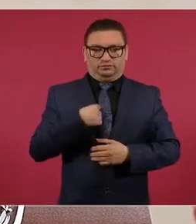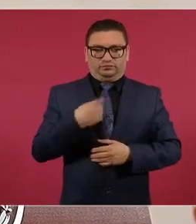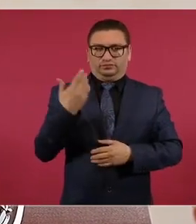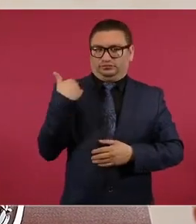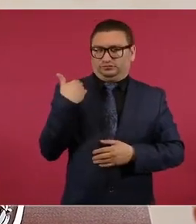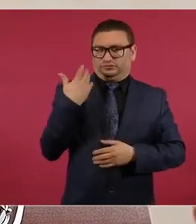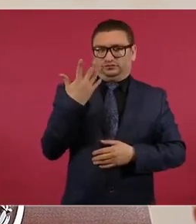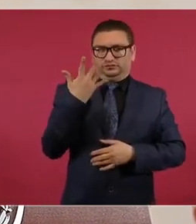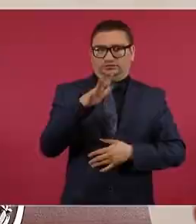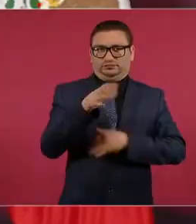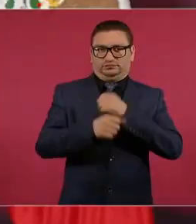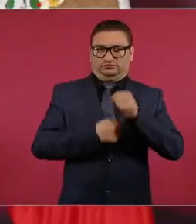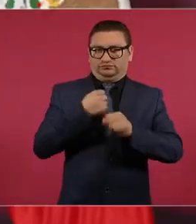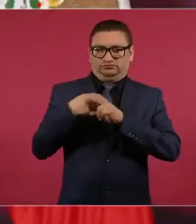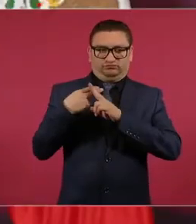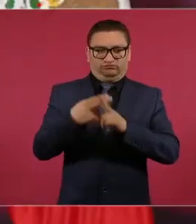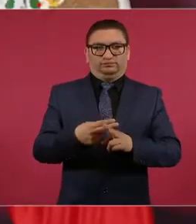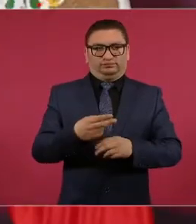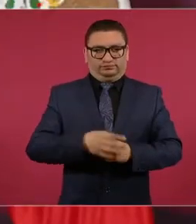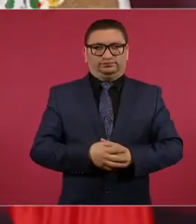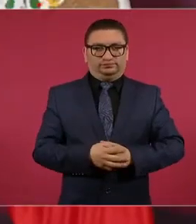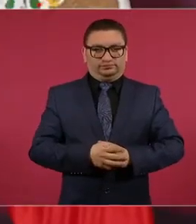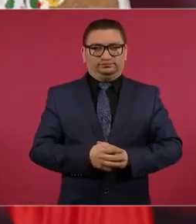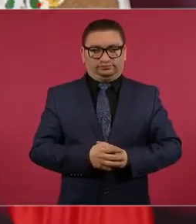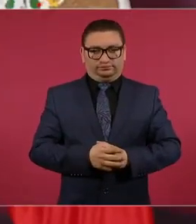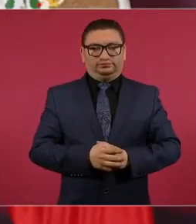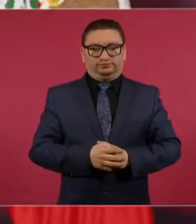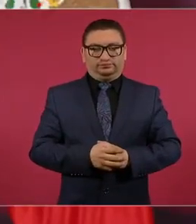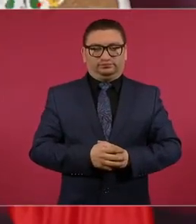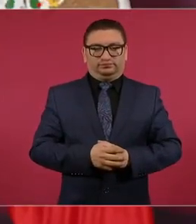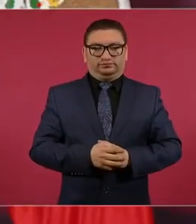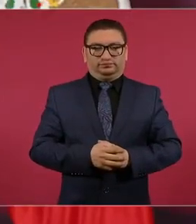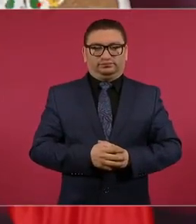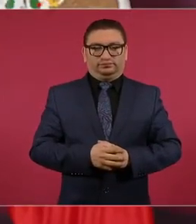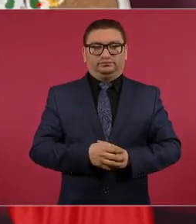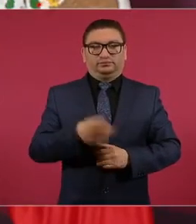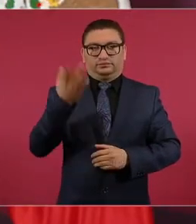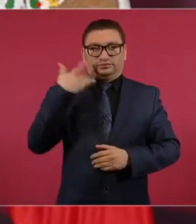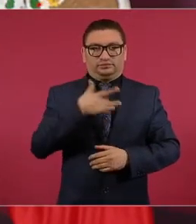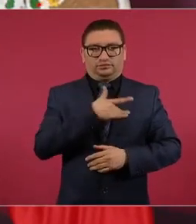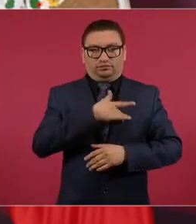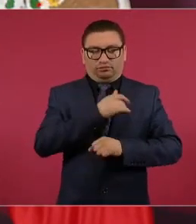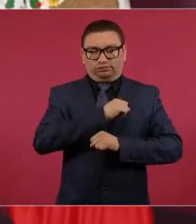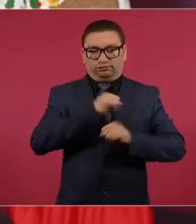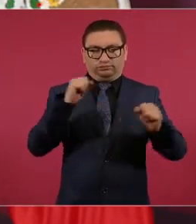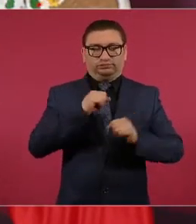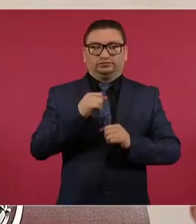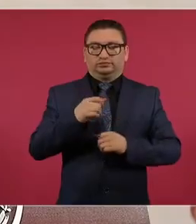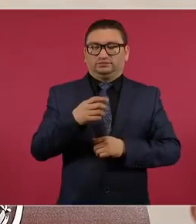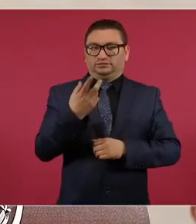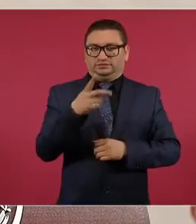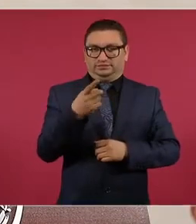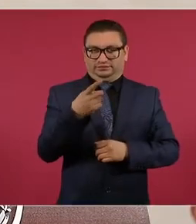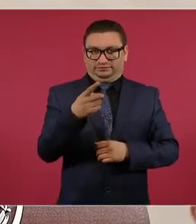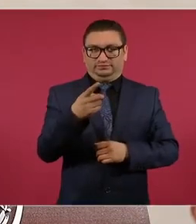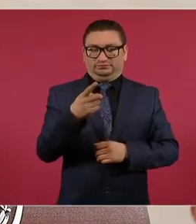cumplir 10 años a partir de que me dio el infarto en